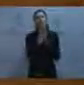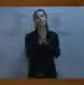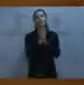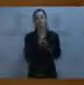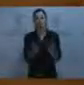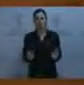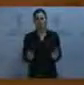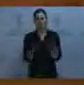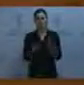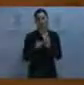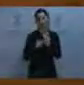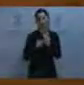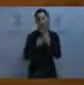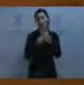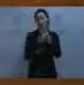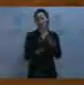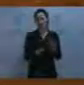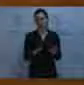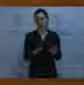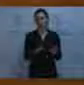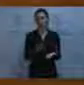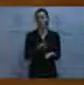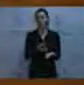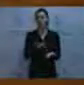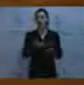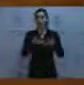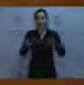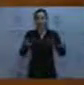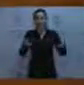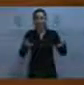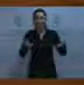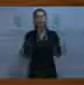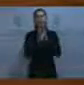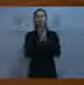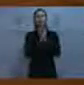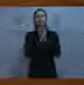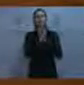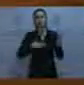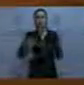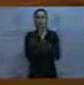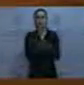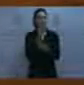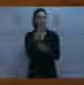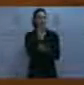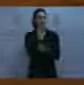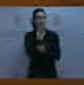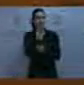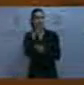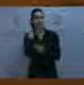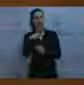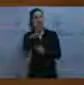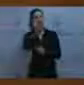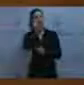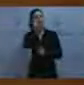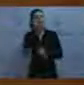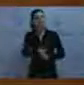tanto, retirar la pregunta que hemos formulado. Y el ruego que quiero plantear al señor presidente